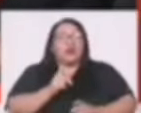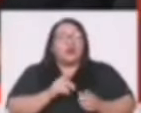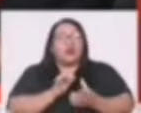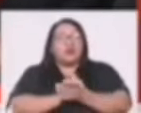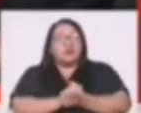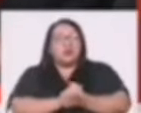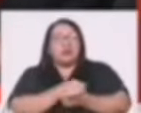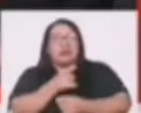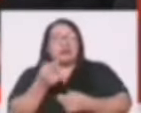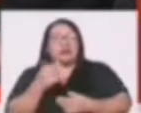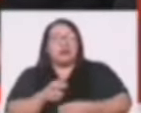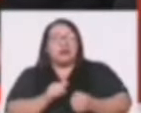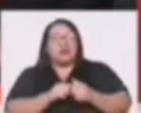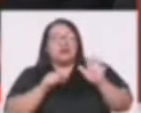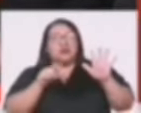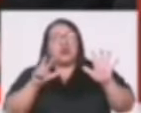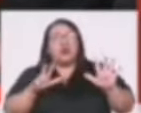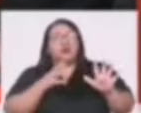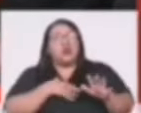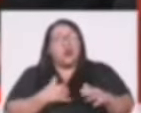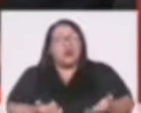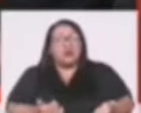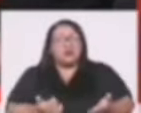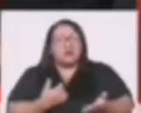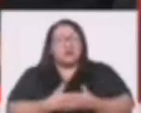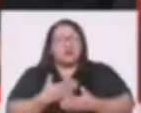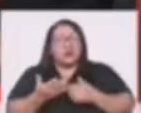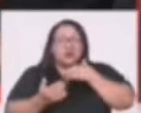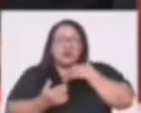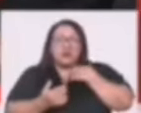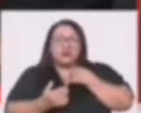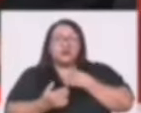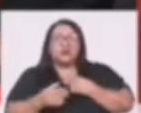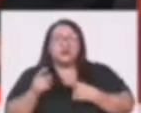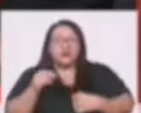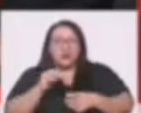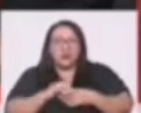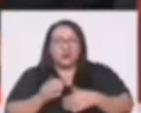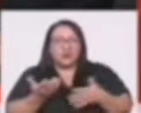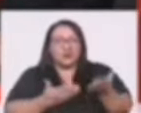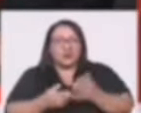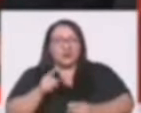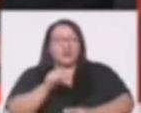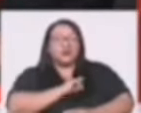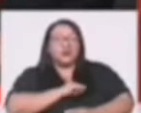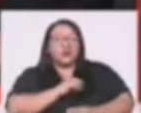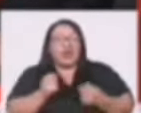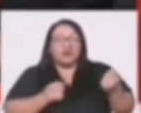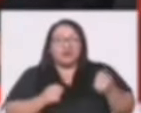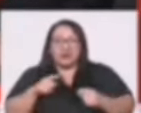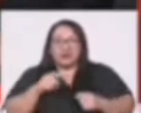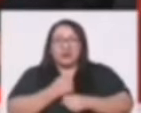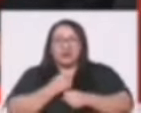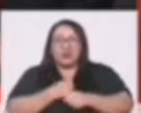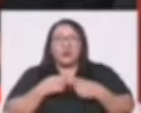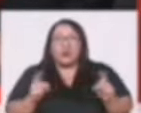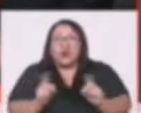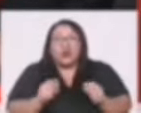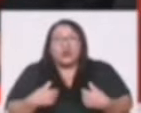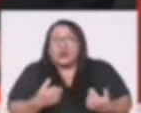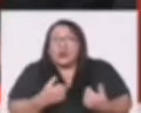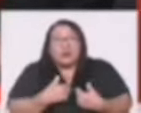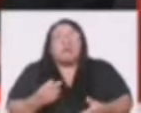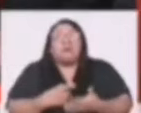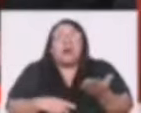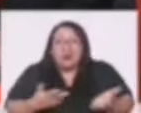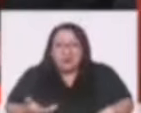una de sus colegas que actualmente cuenta con 78 años, sustentándose en una opción no vinculante del servir organismo administrativo del empleo público que no tiene